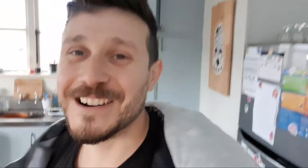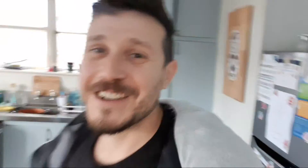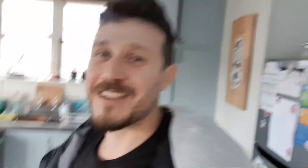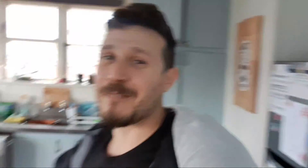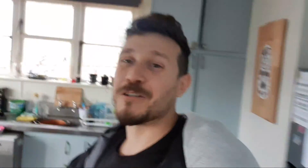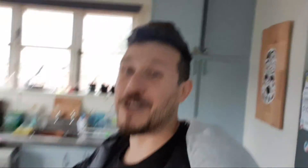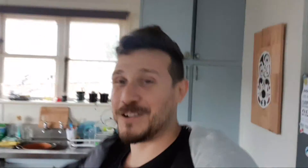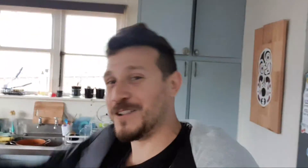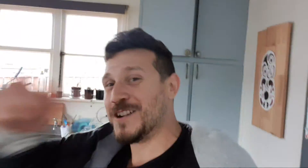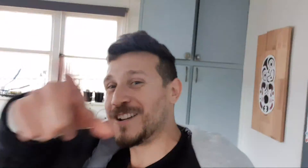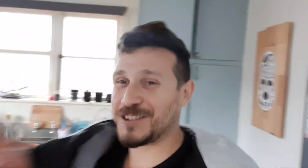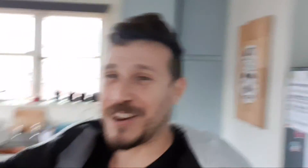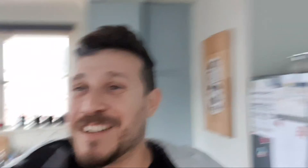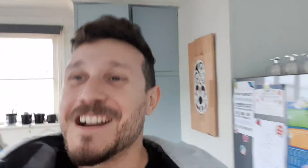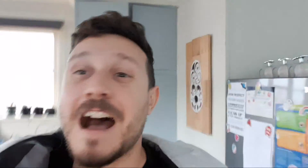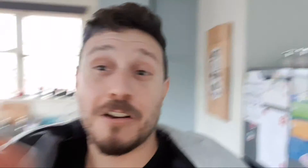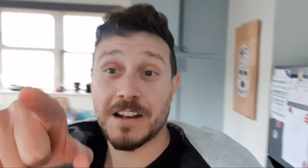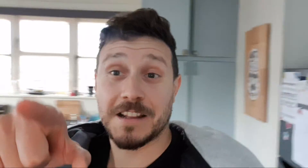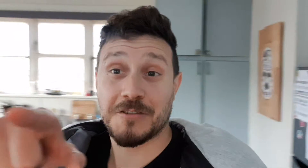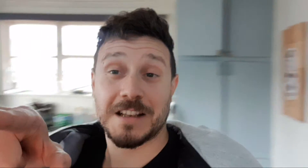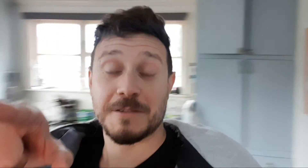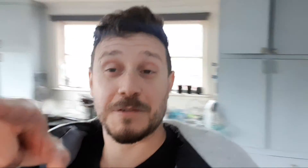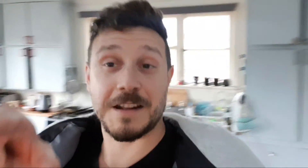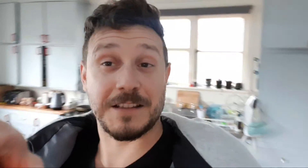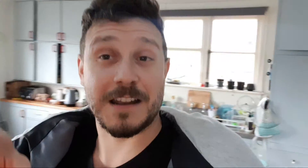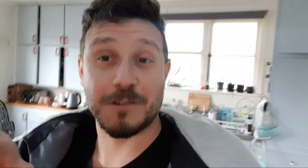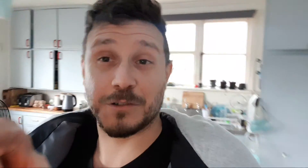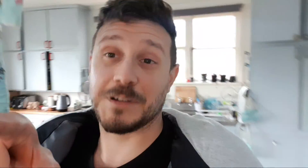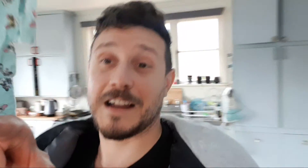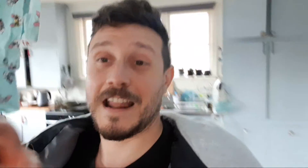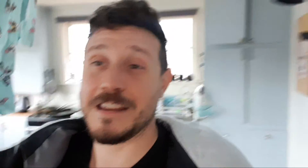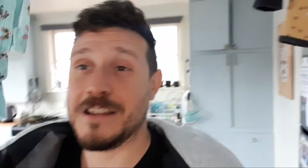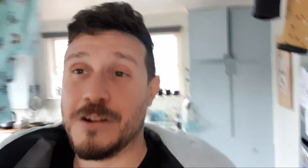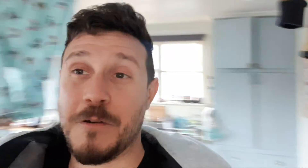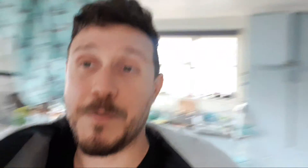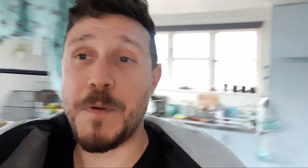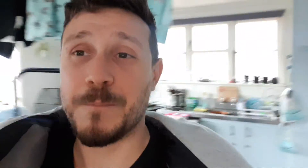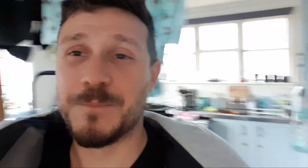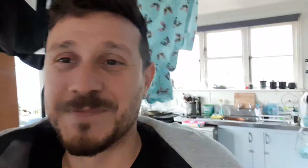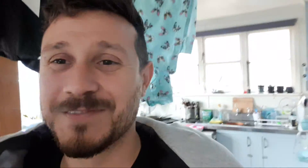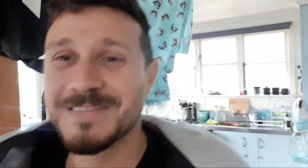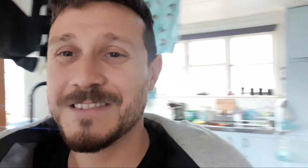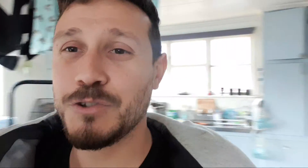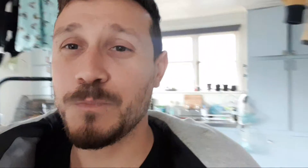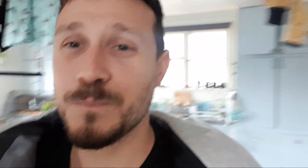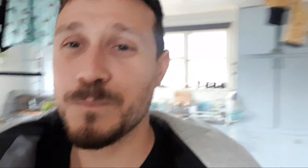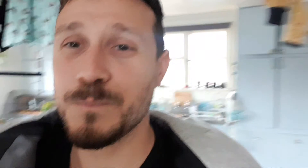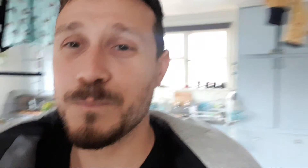Vamos, chao, chao. Ah, correr que tengo Instagram, subiste en Instagram, subiste al canal y nos vemos.